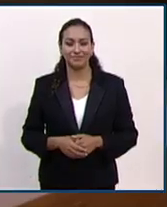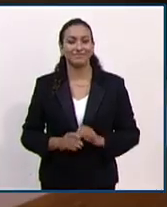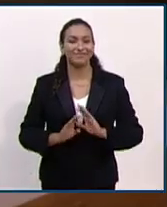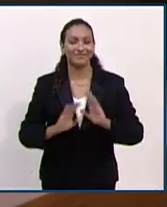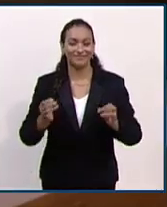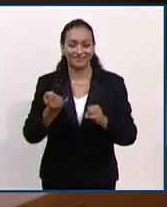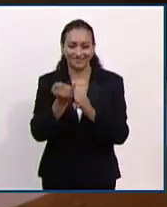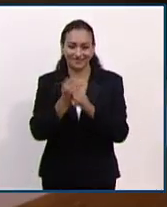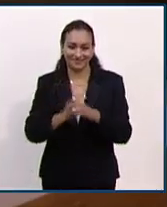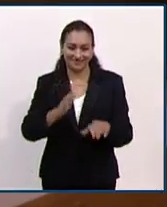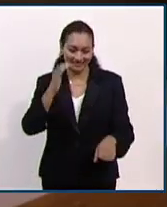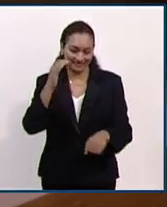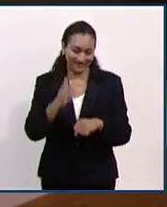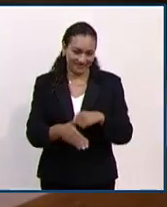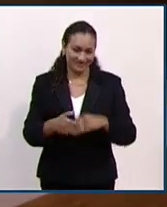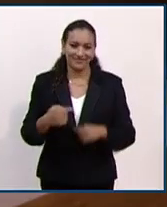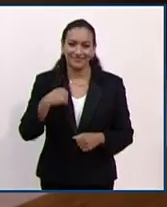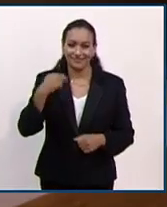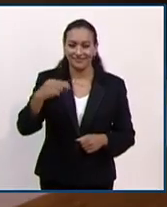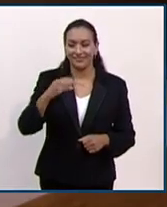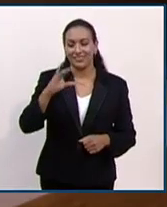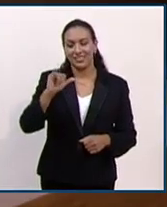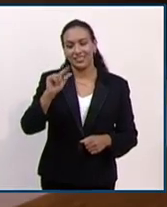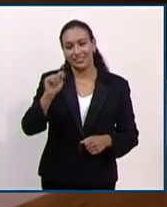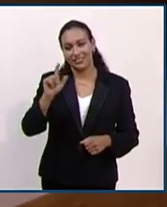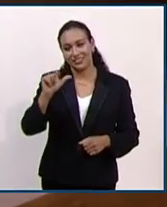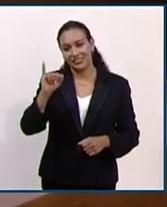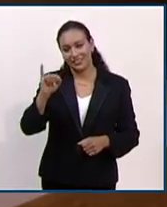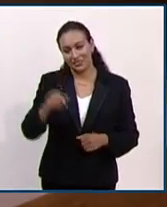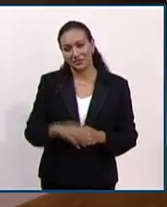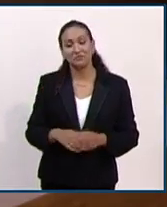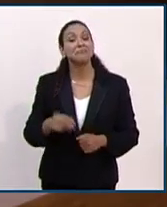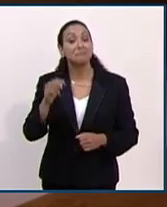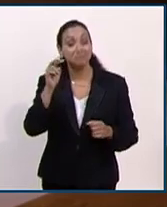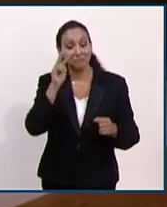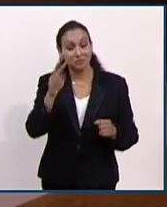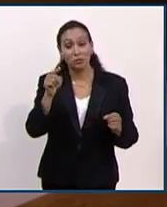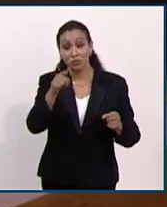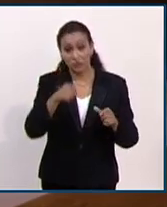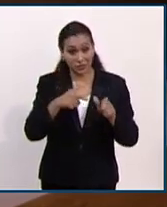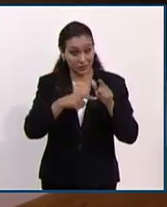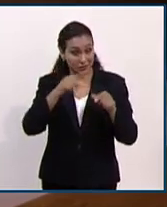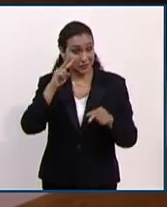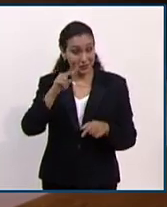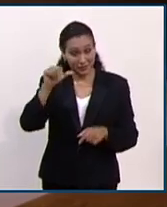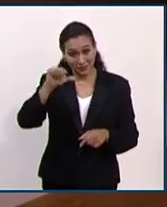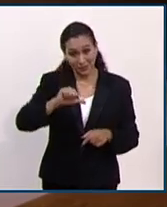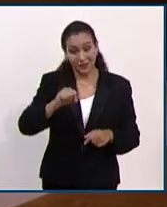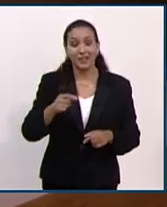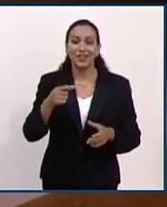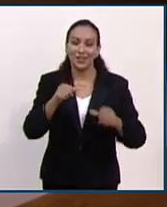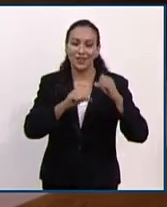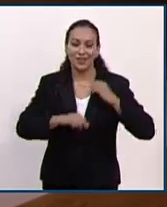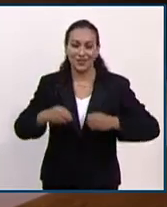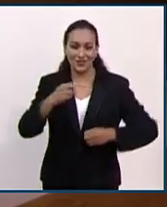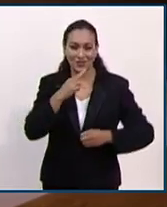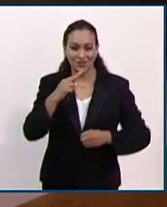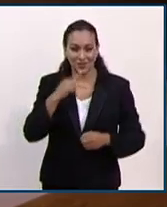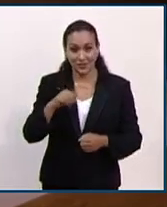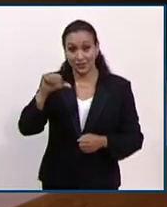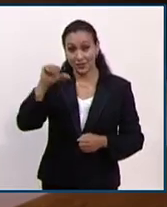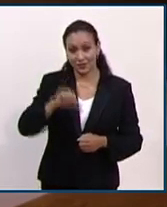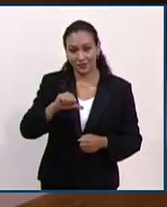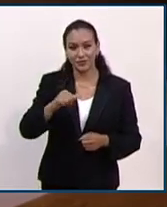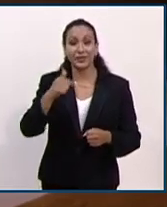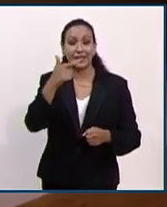Así concluimos esta emisión. Soy Citlali Pérez. Lo invito a mantenerse en la señal del canal del Poder Judicial de la Federación.